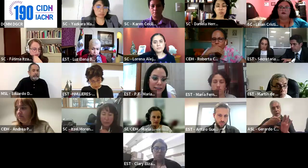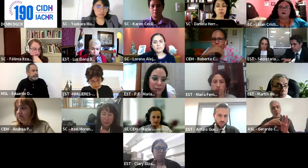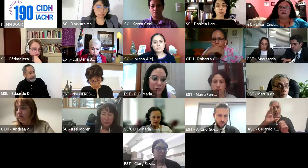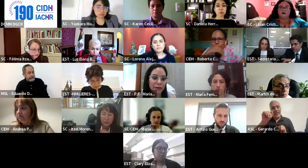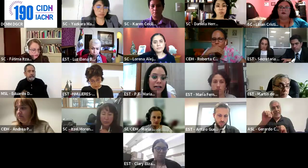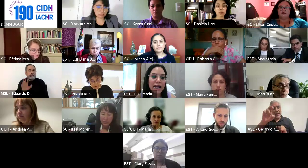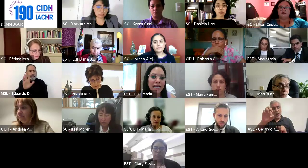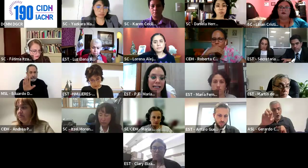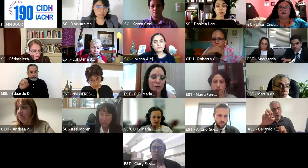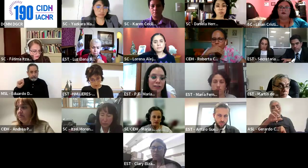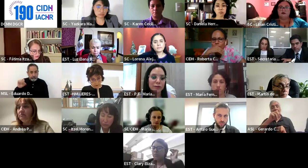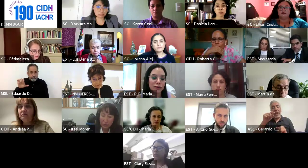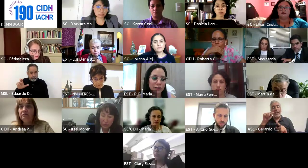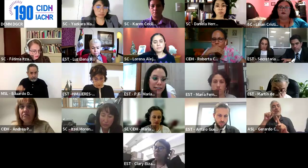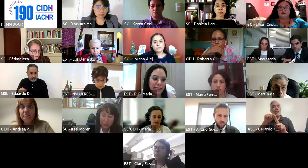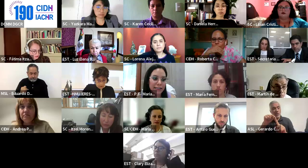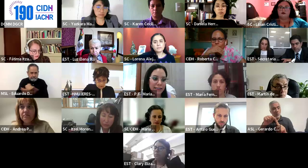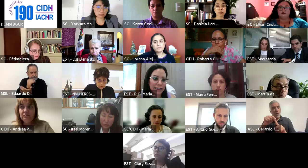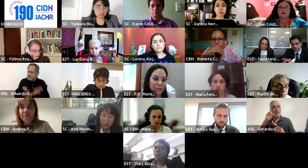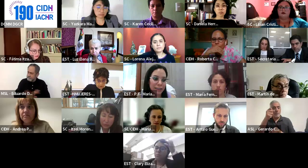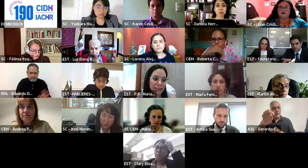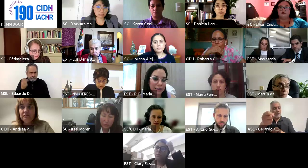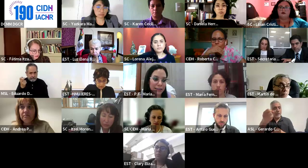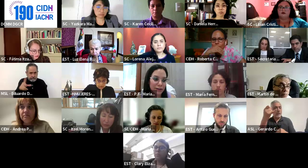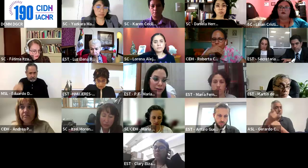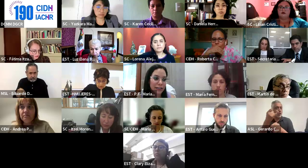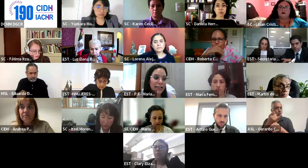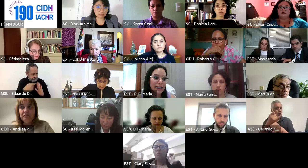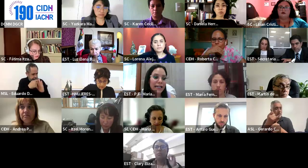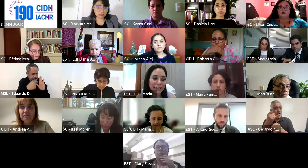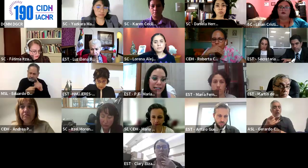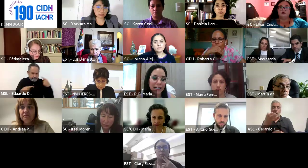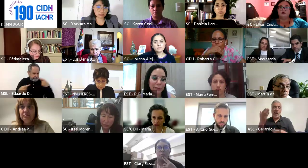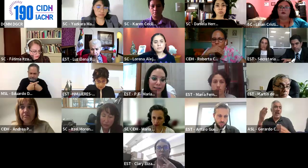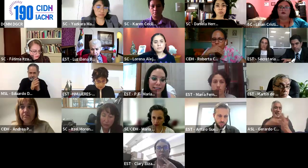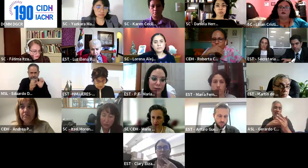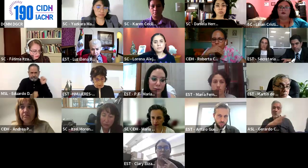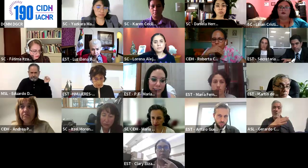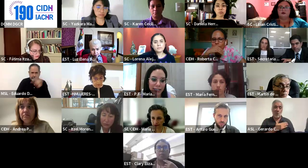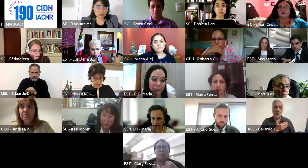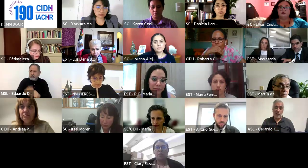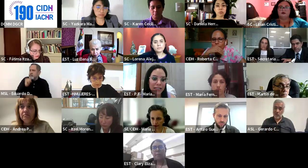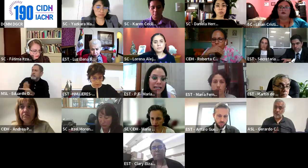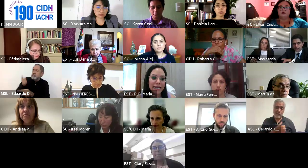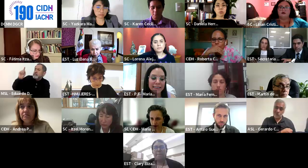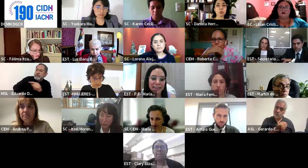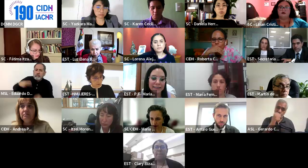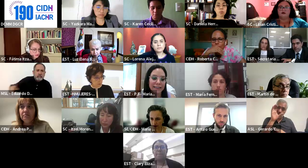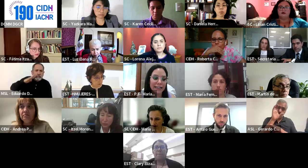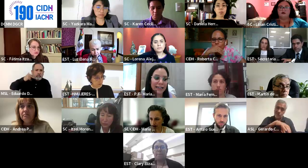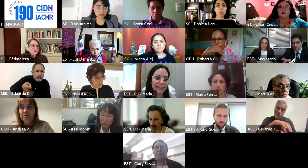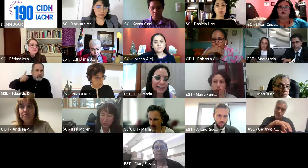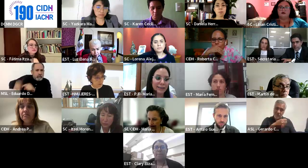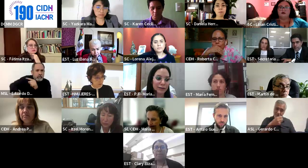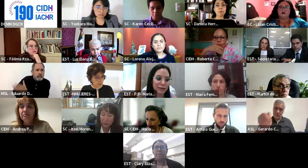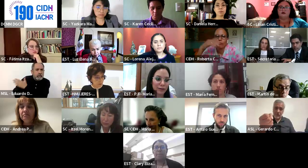Corte determinó la inconstitucionalidad del régimen de interdicción que niega la capacidad jurídica y trasciende